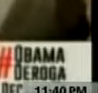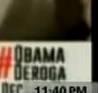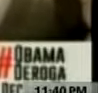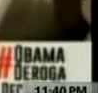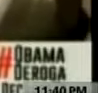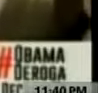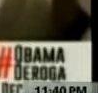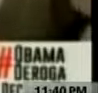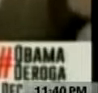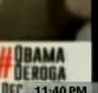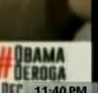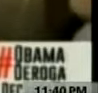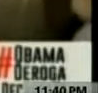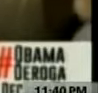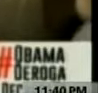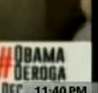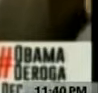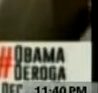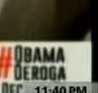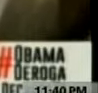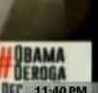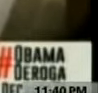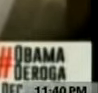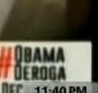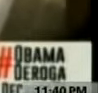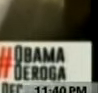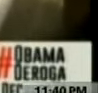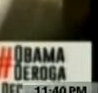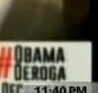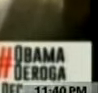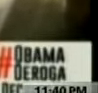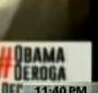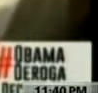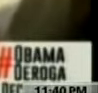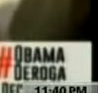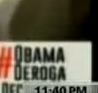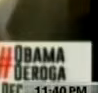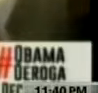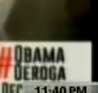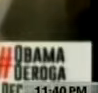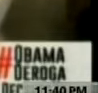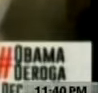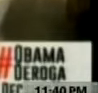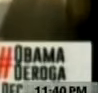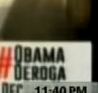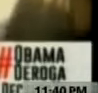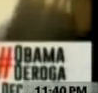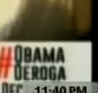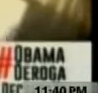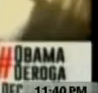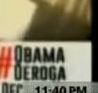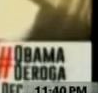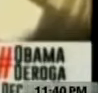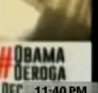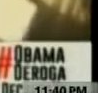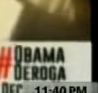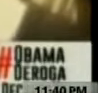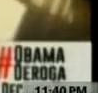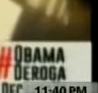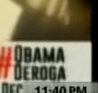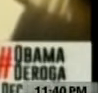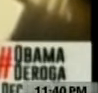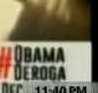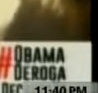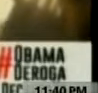Nuestra lucha no es igual. Pero es por todo. Tu esposo llamó a la violencia y gracias a eso el mío está muerto. Tú vas y lo ves.